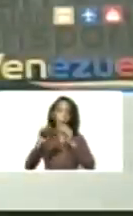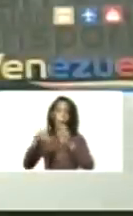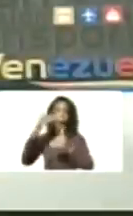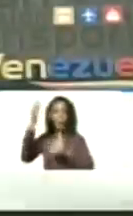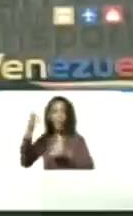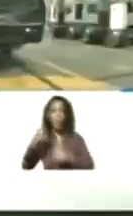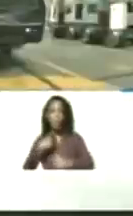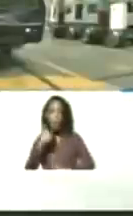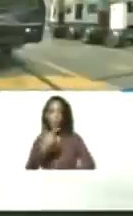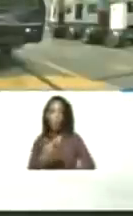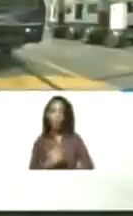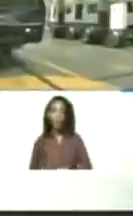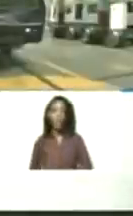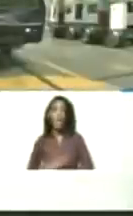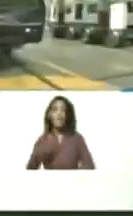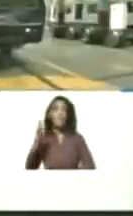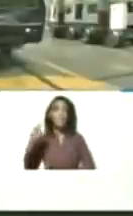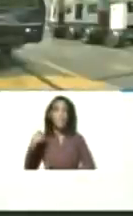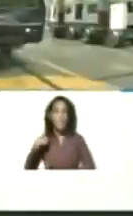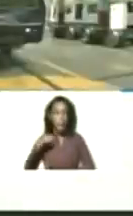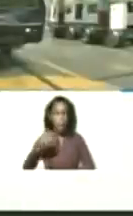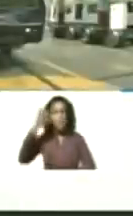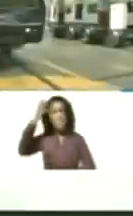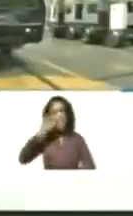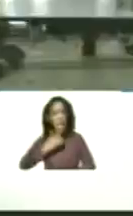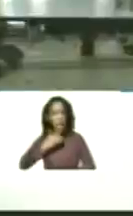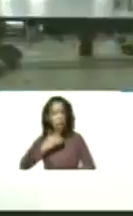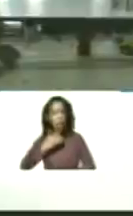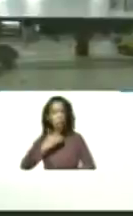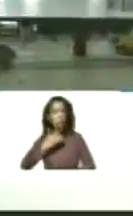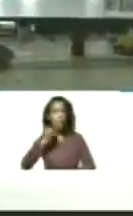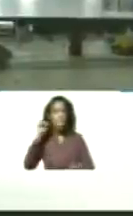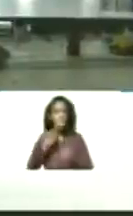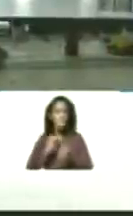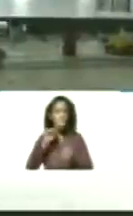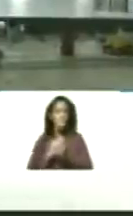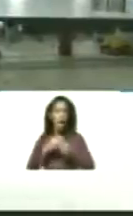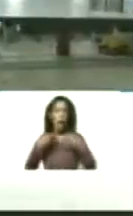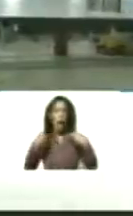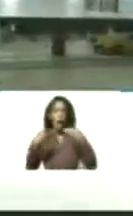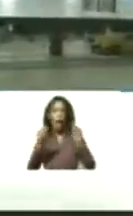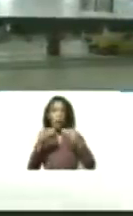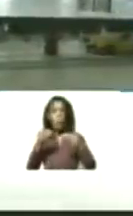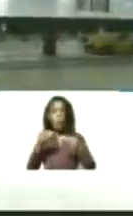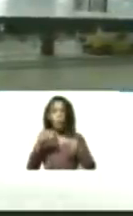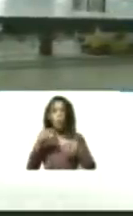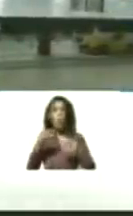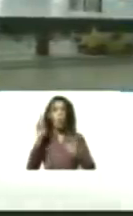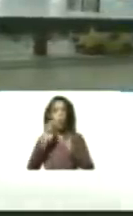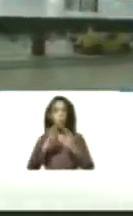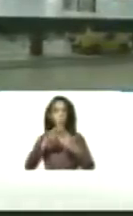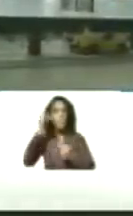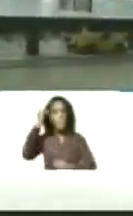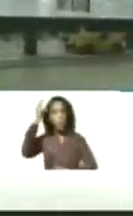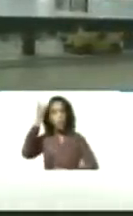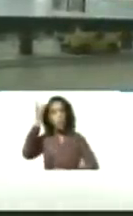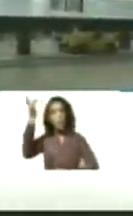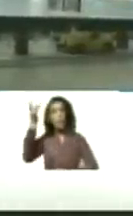les digo, tenemos hierro, acero, aluminio, conocimiento,